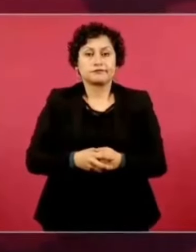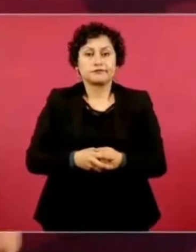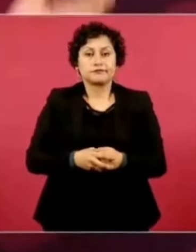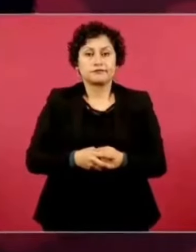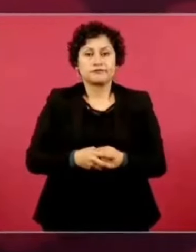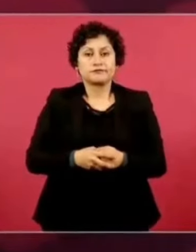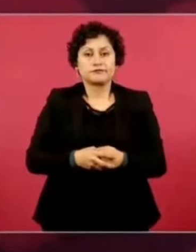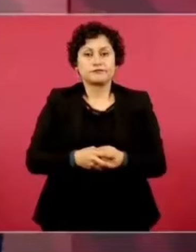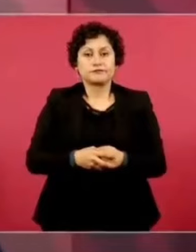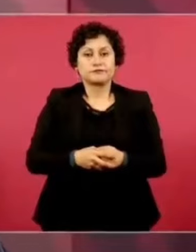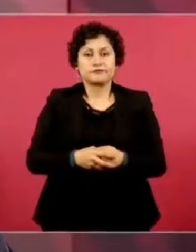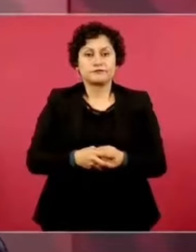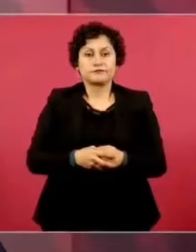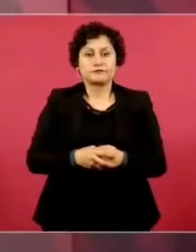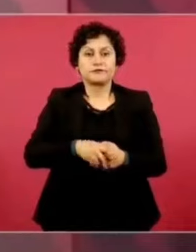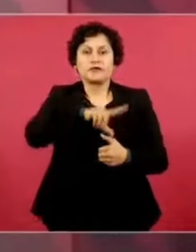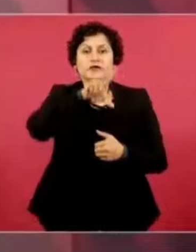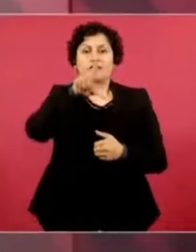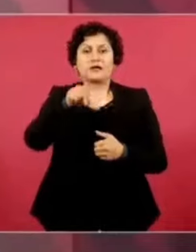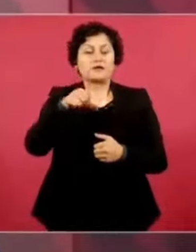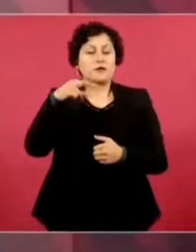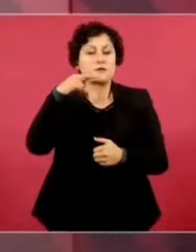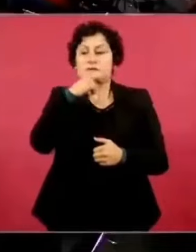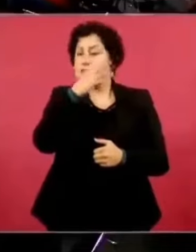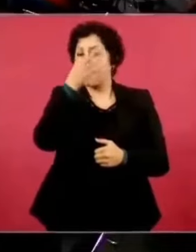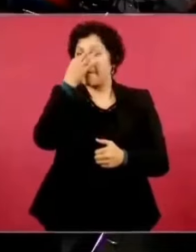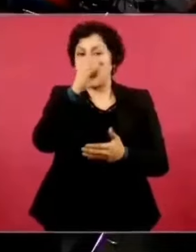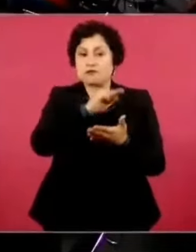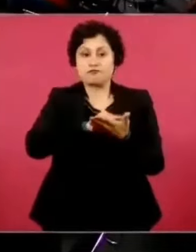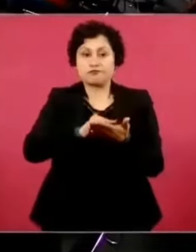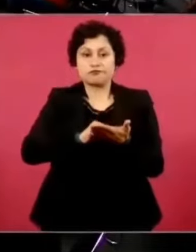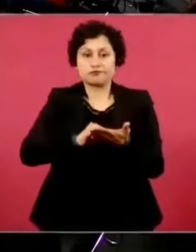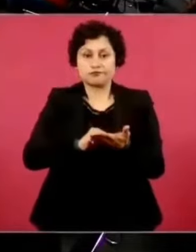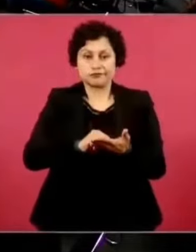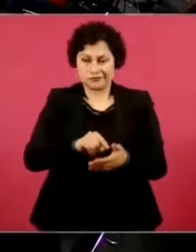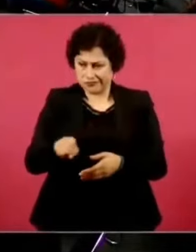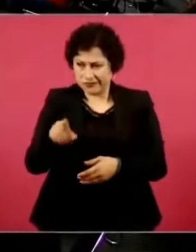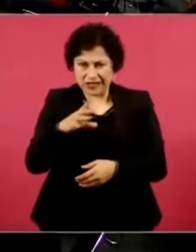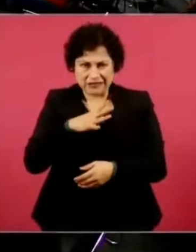y luego lo borró, pero no lo tendrán por ahí,